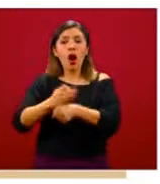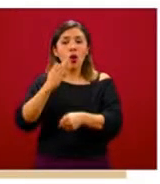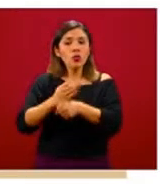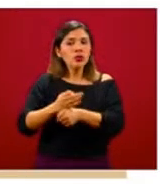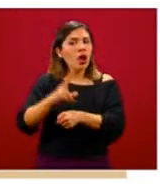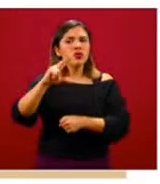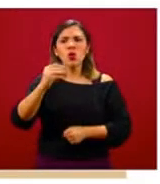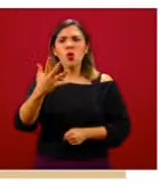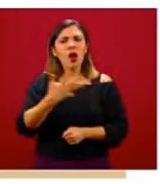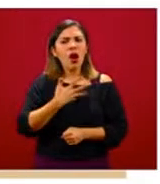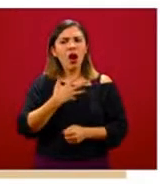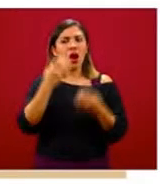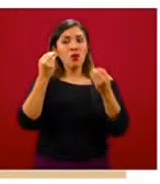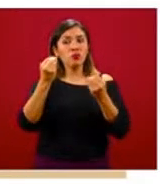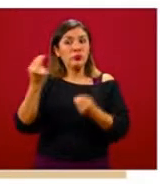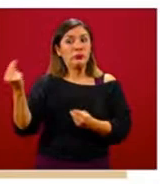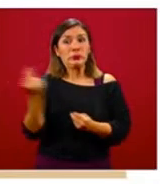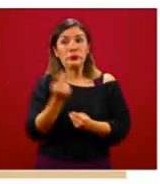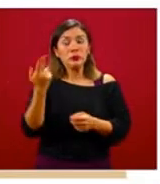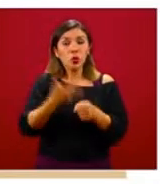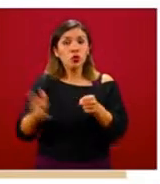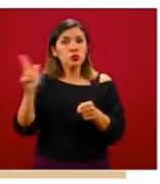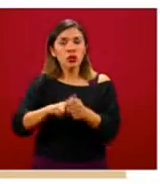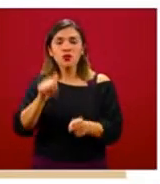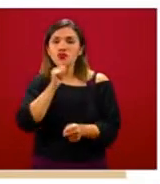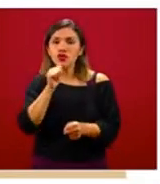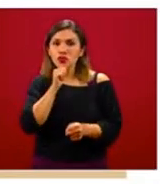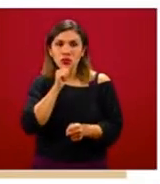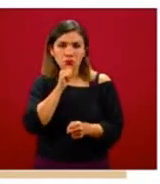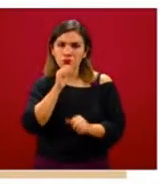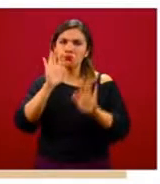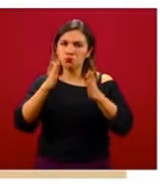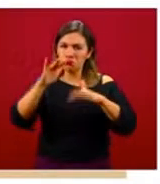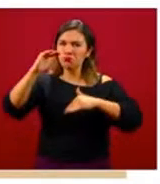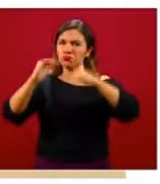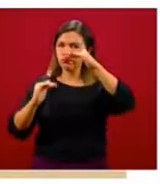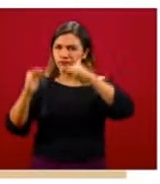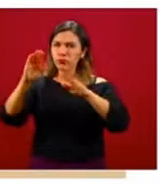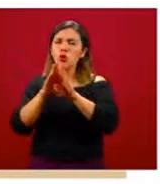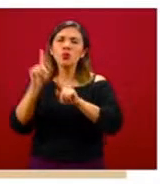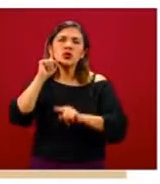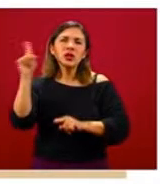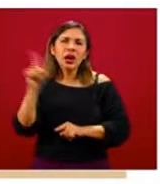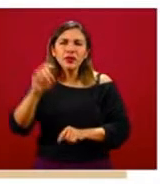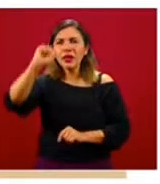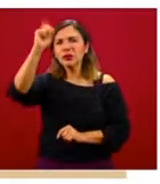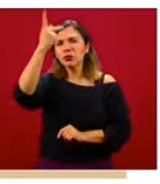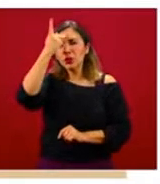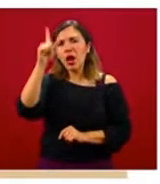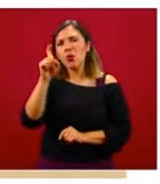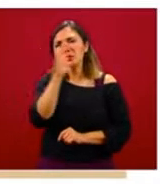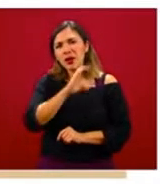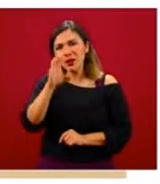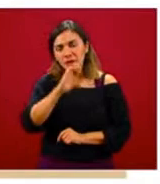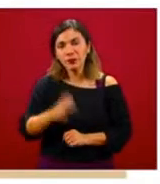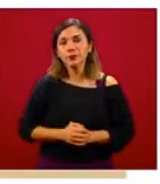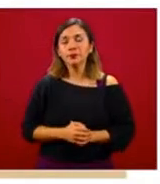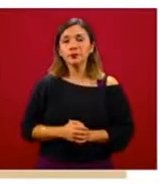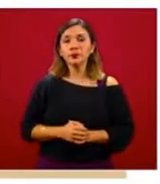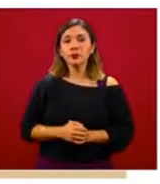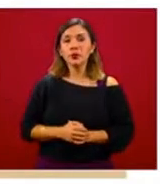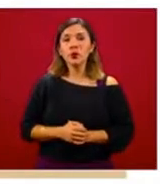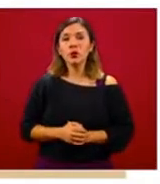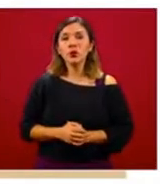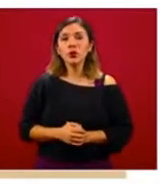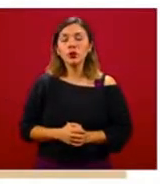están also see teniendo other states una that do demanda y not una have carga importante de that esto, como much Zacatecas, demand San Luis Potosí y or that Aguascalientes. Si vemos en la